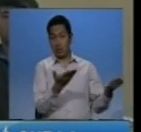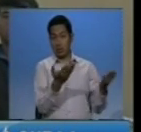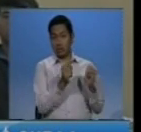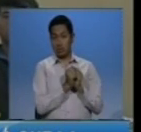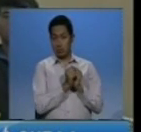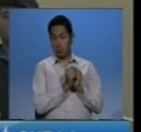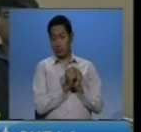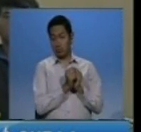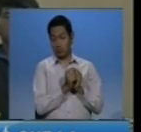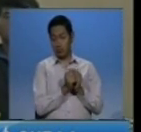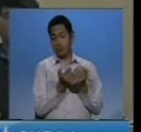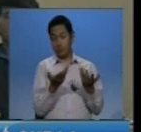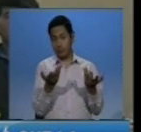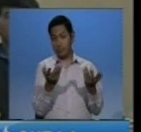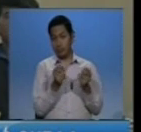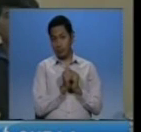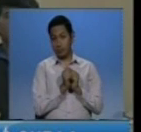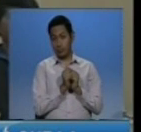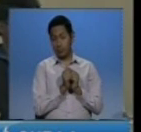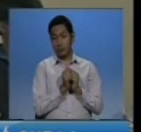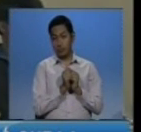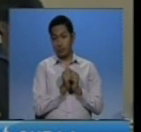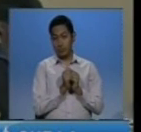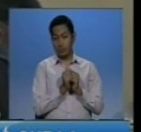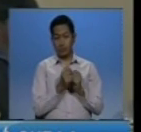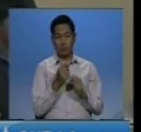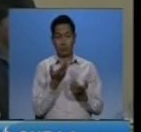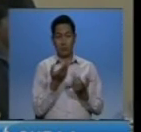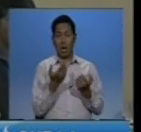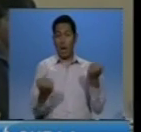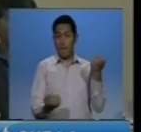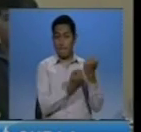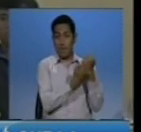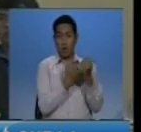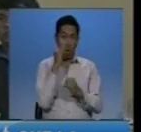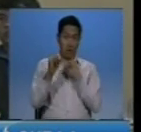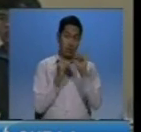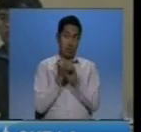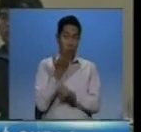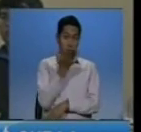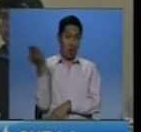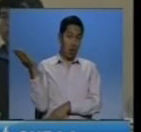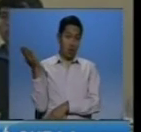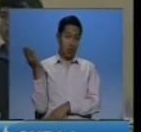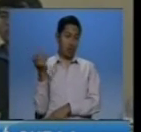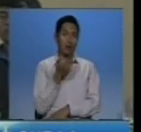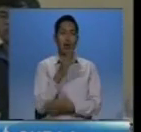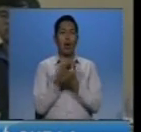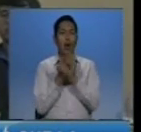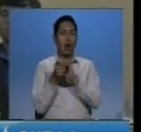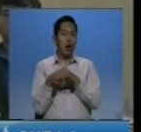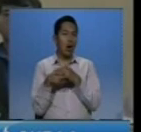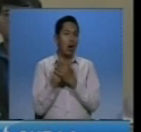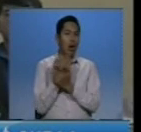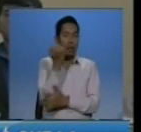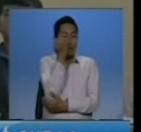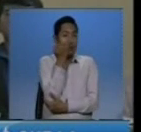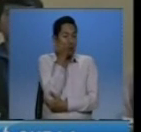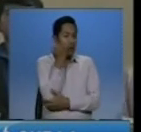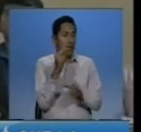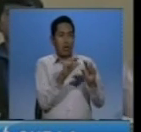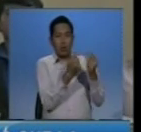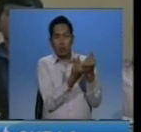nacional de ese país, con apoyo internacional, va usando a algunos hermanos indígenas,